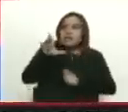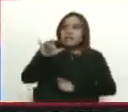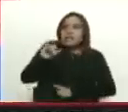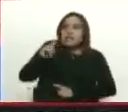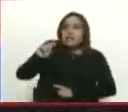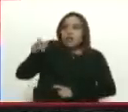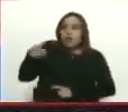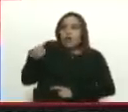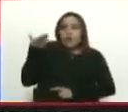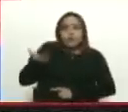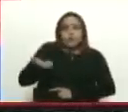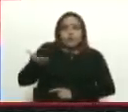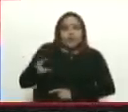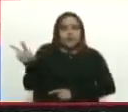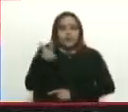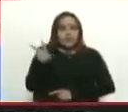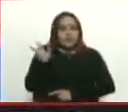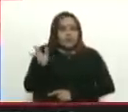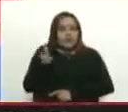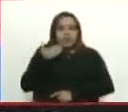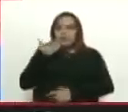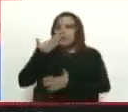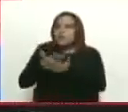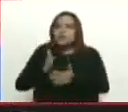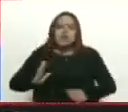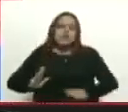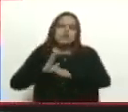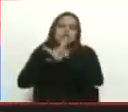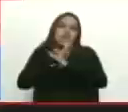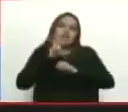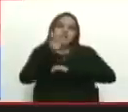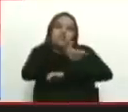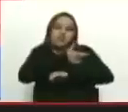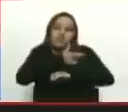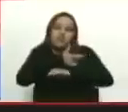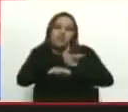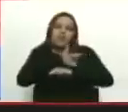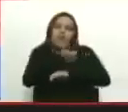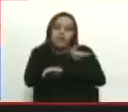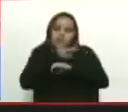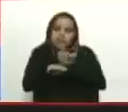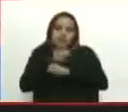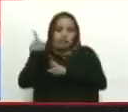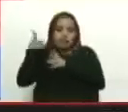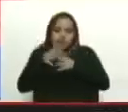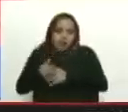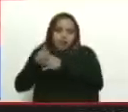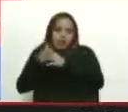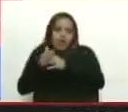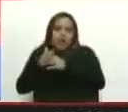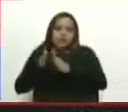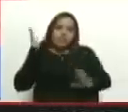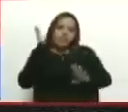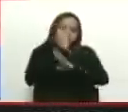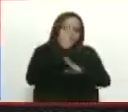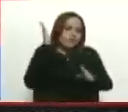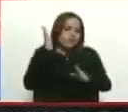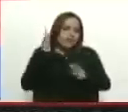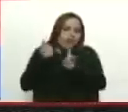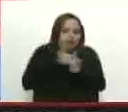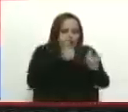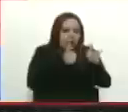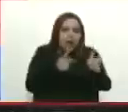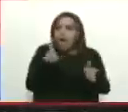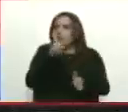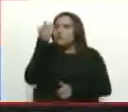para los venezolanos. Mientras pidió sanciones, bloqueos, persecuciones, embargos de todo tipo, no se había dado